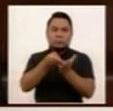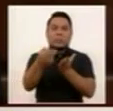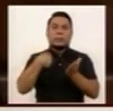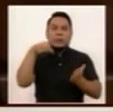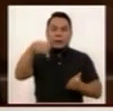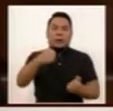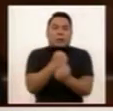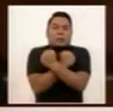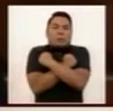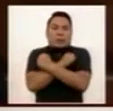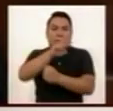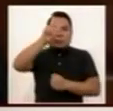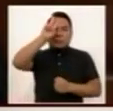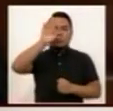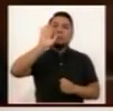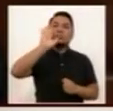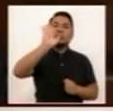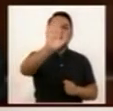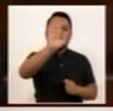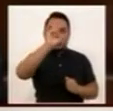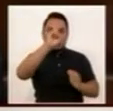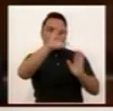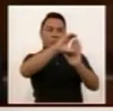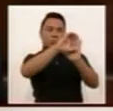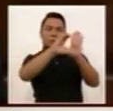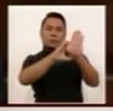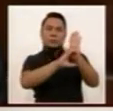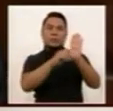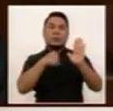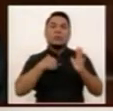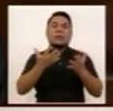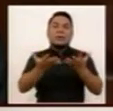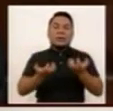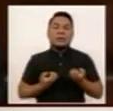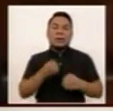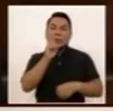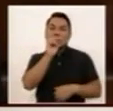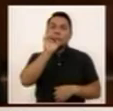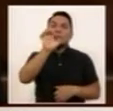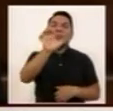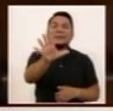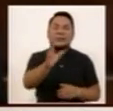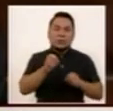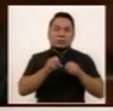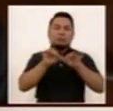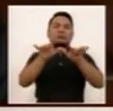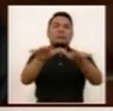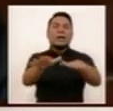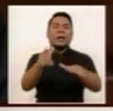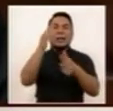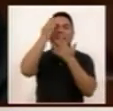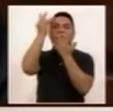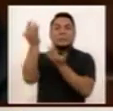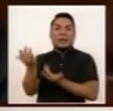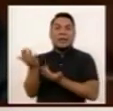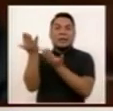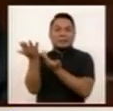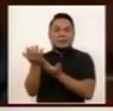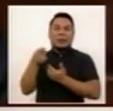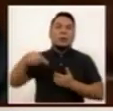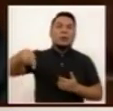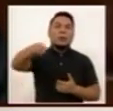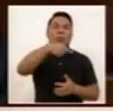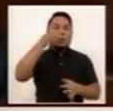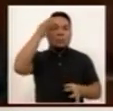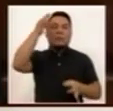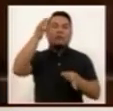Perú y con su Constitución. Quiero transmitirle la esperanza y la fe que juntos